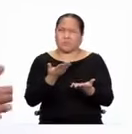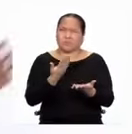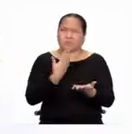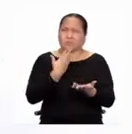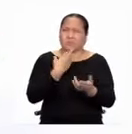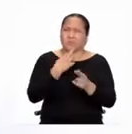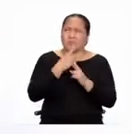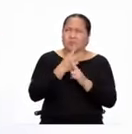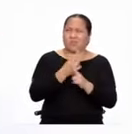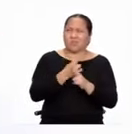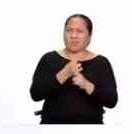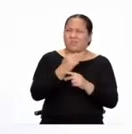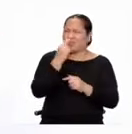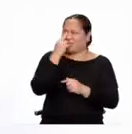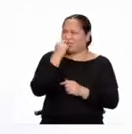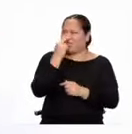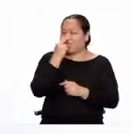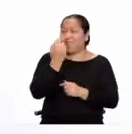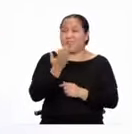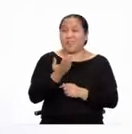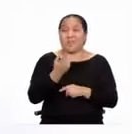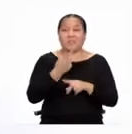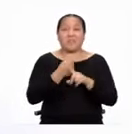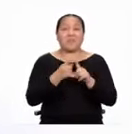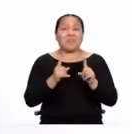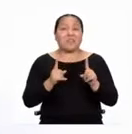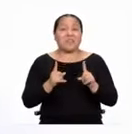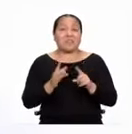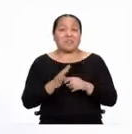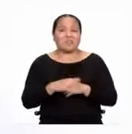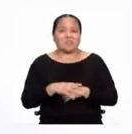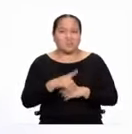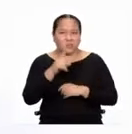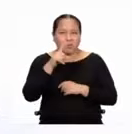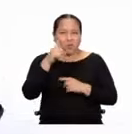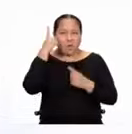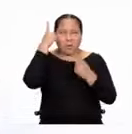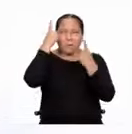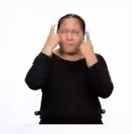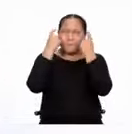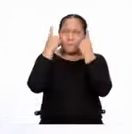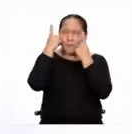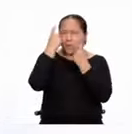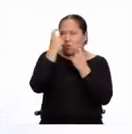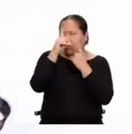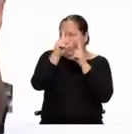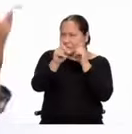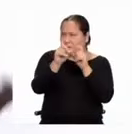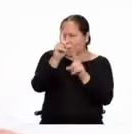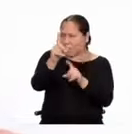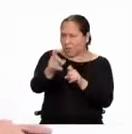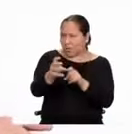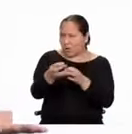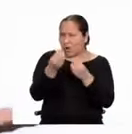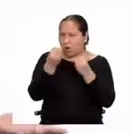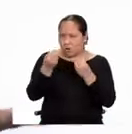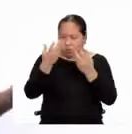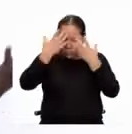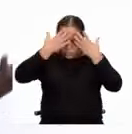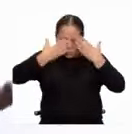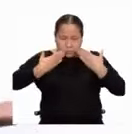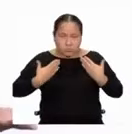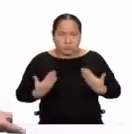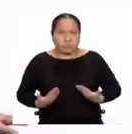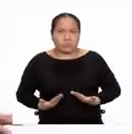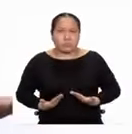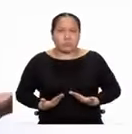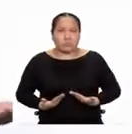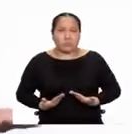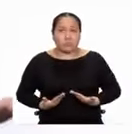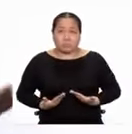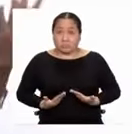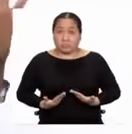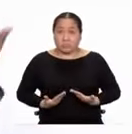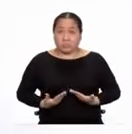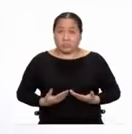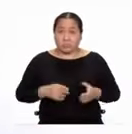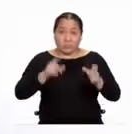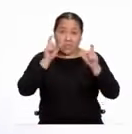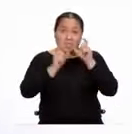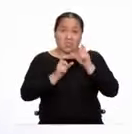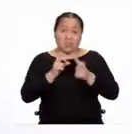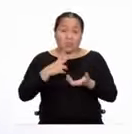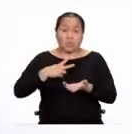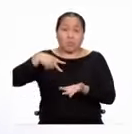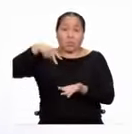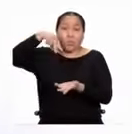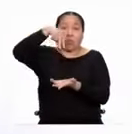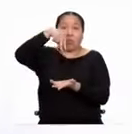bueno, bastante rara, pero me refiero a si se han preguntado sobre cómo llegamos a ser así. Seres que se paran en